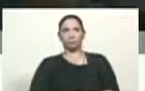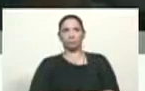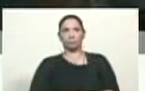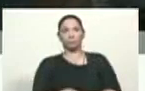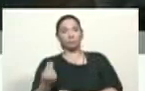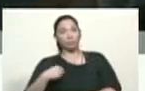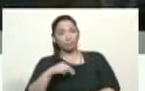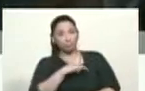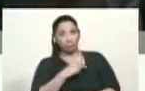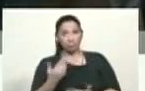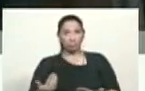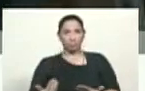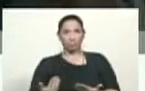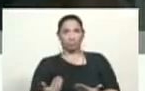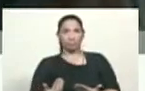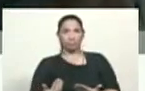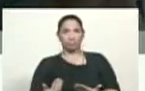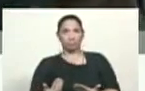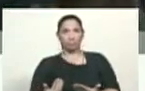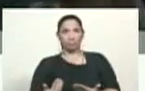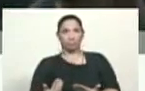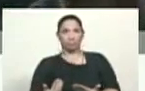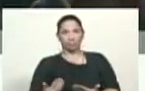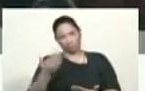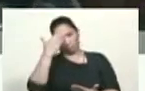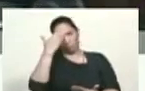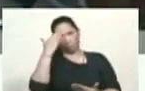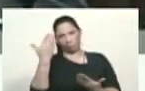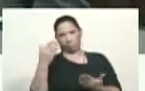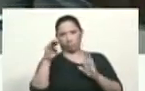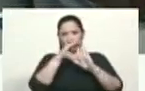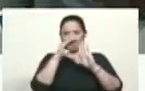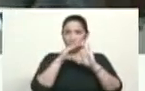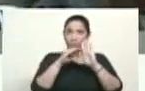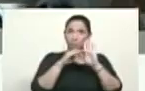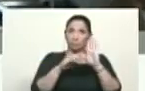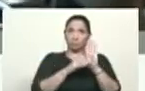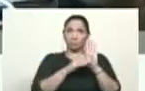Nosotros estamos empeñados en cumplir